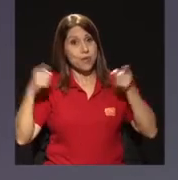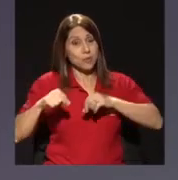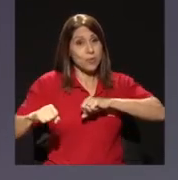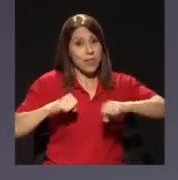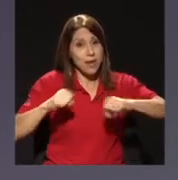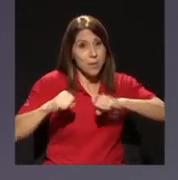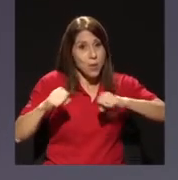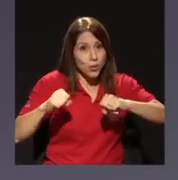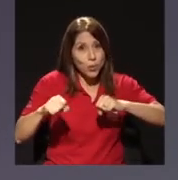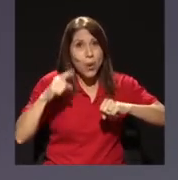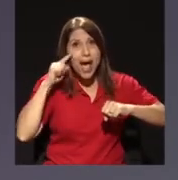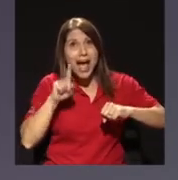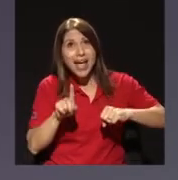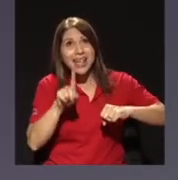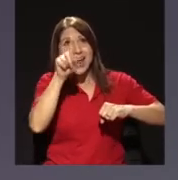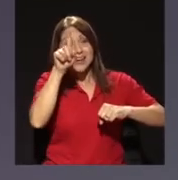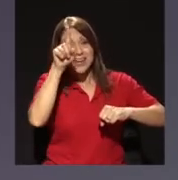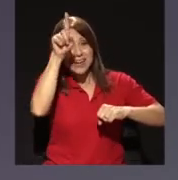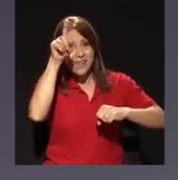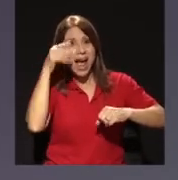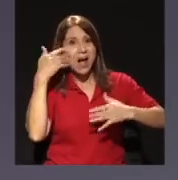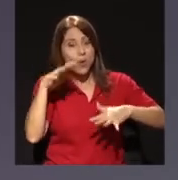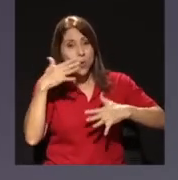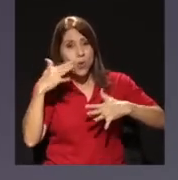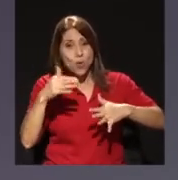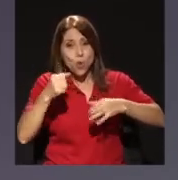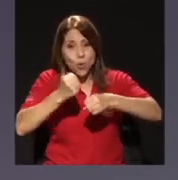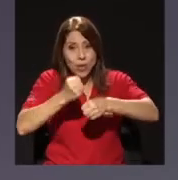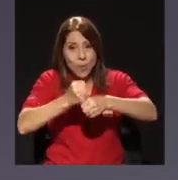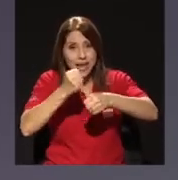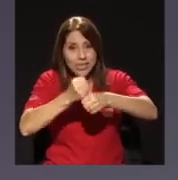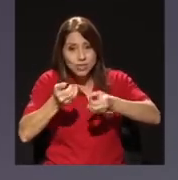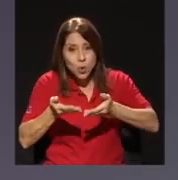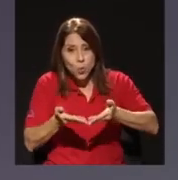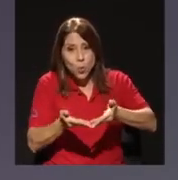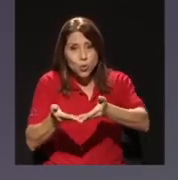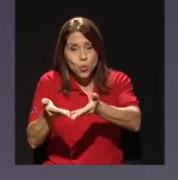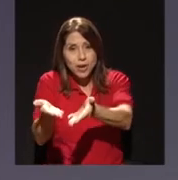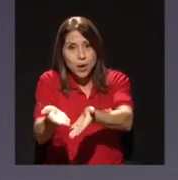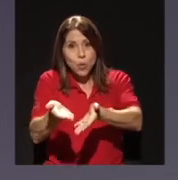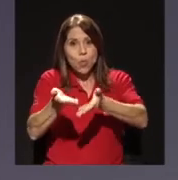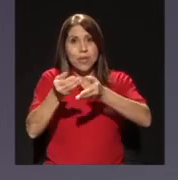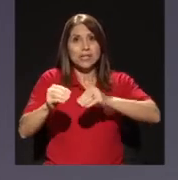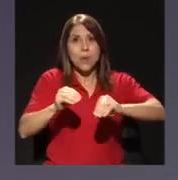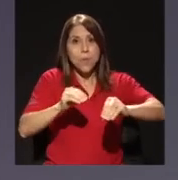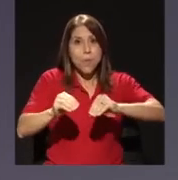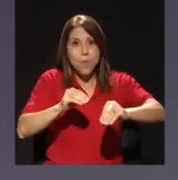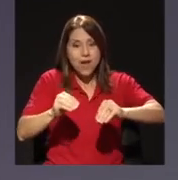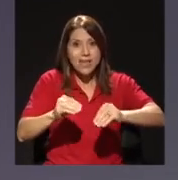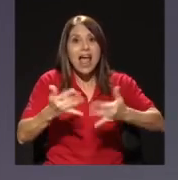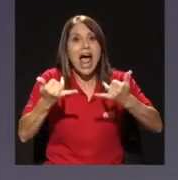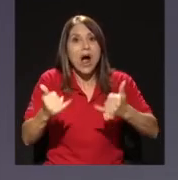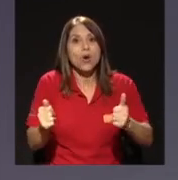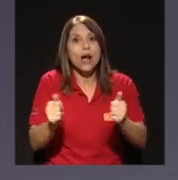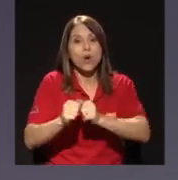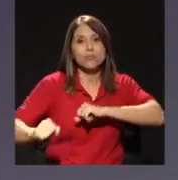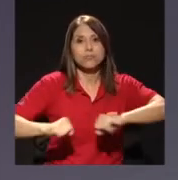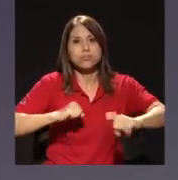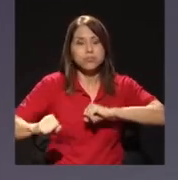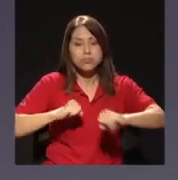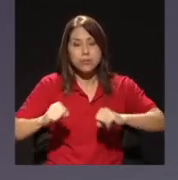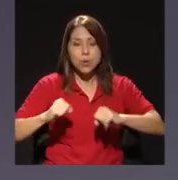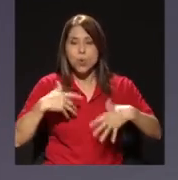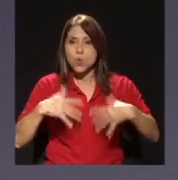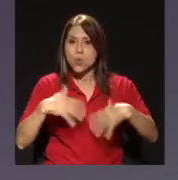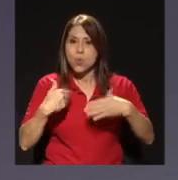solamente con la operación portuaria, ahora con un movimiento telúrico, pues es tremendo. Entonces, eso no es cualquiera, y es de respeto